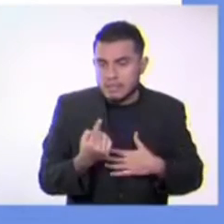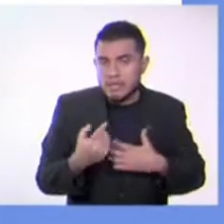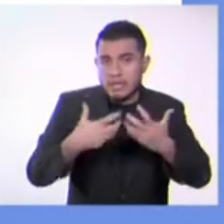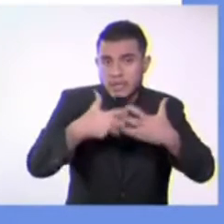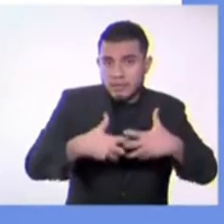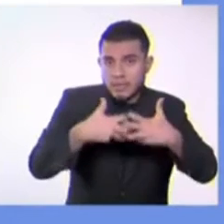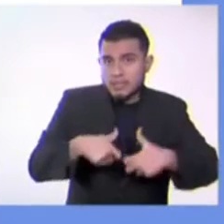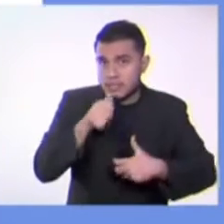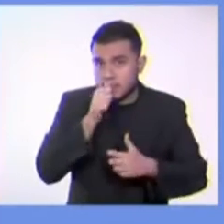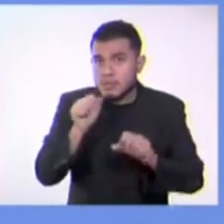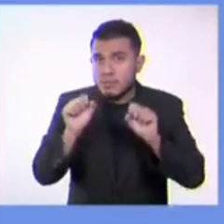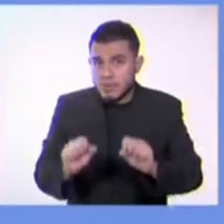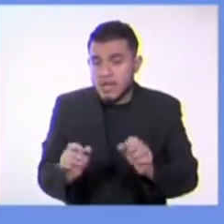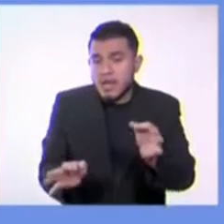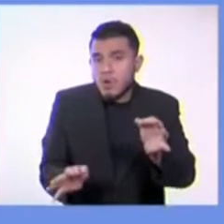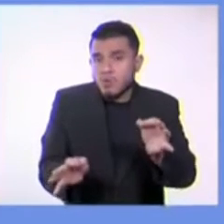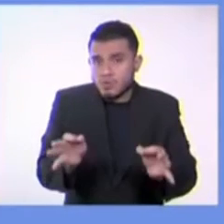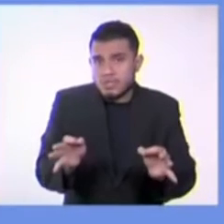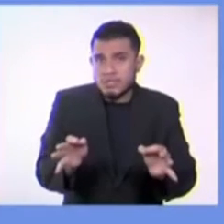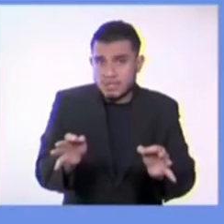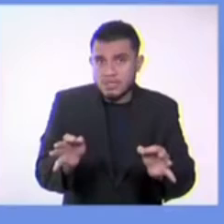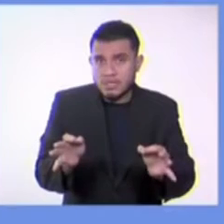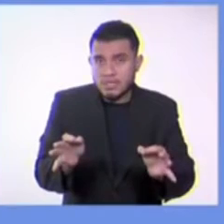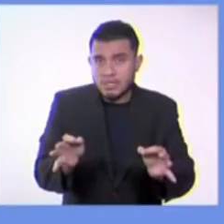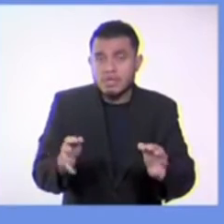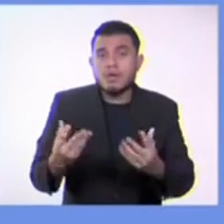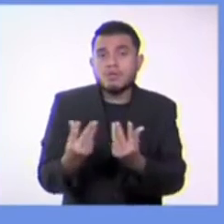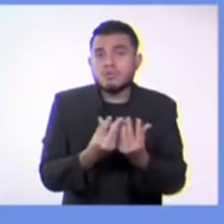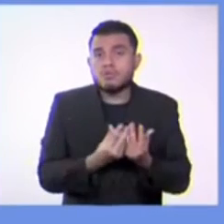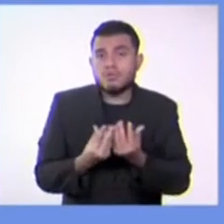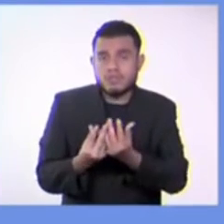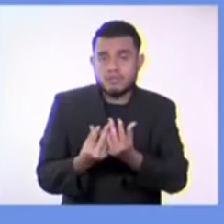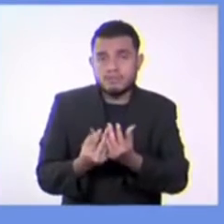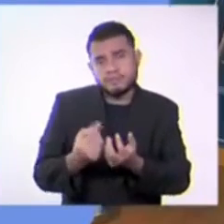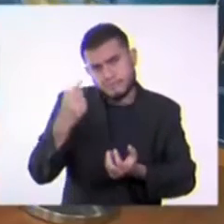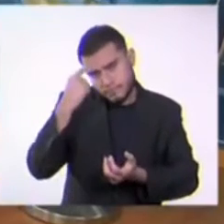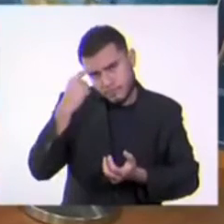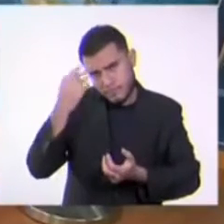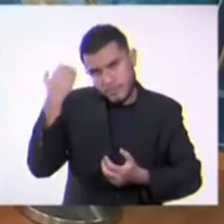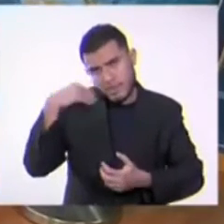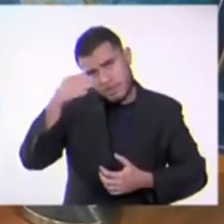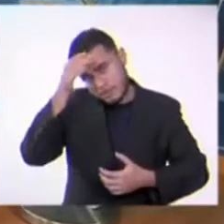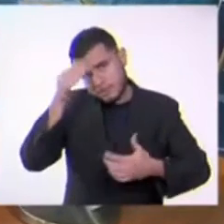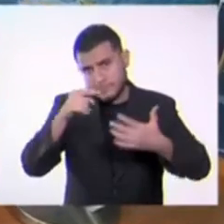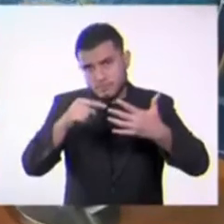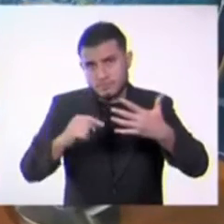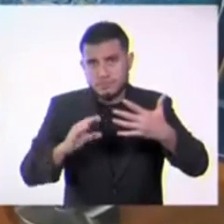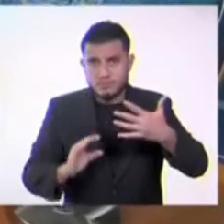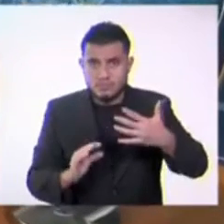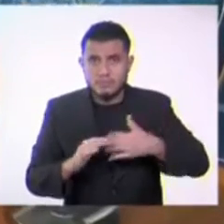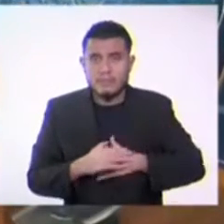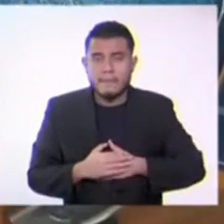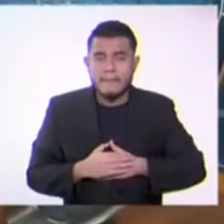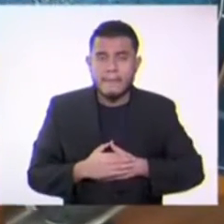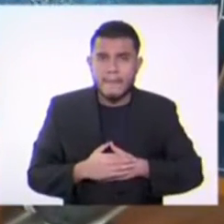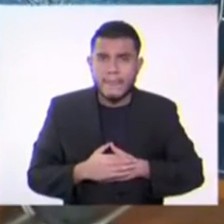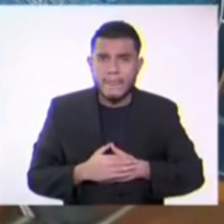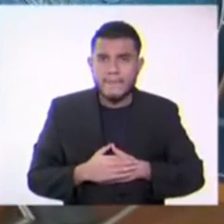que permita la justicia social. Y es que se consideraba, en el concepto de la Constitución, era